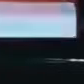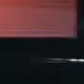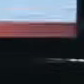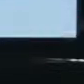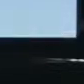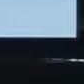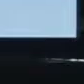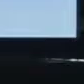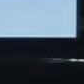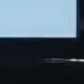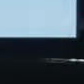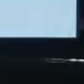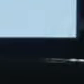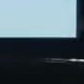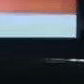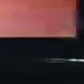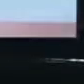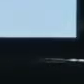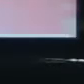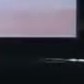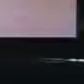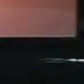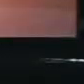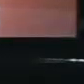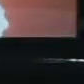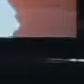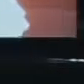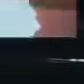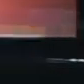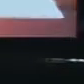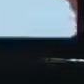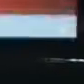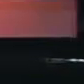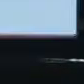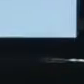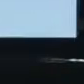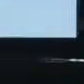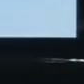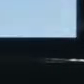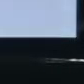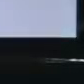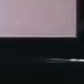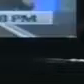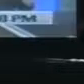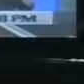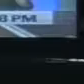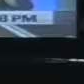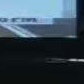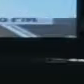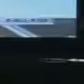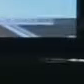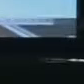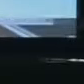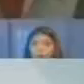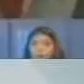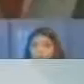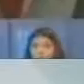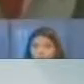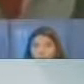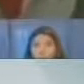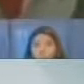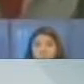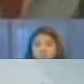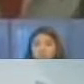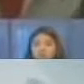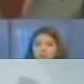país se ha triplicado en respuesta a las necesidades de la misión de abastecimiento soberano. En la primera reunión de trabajo